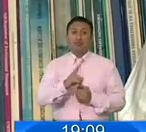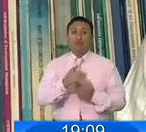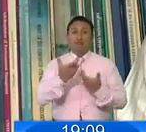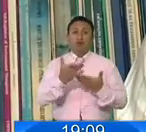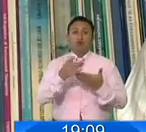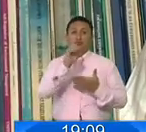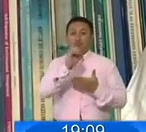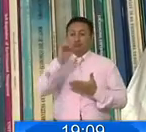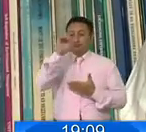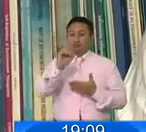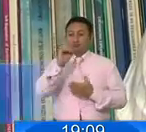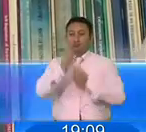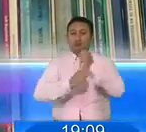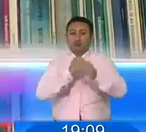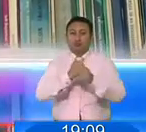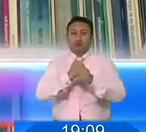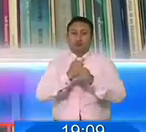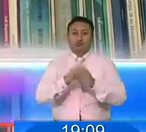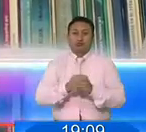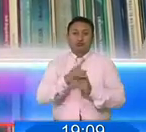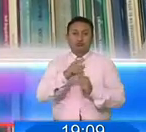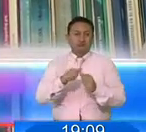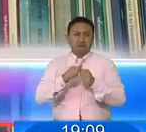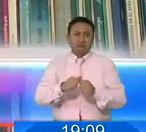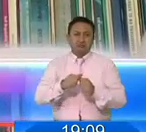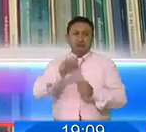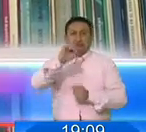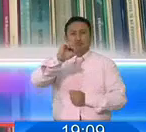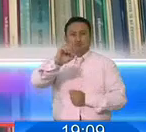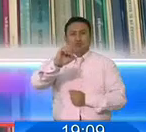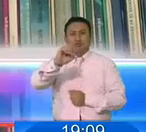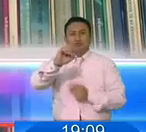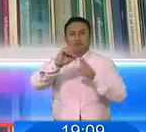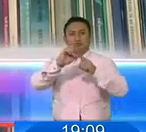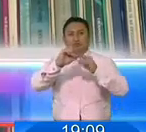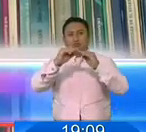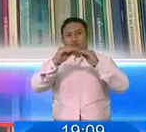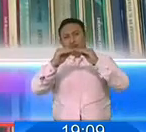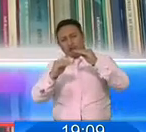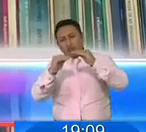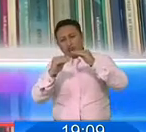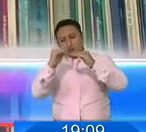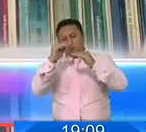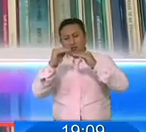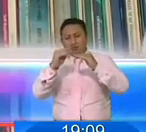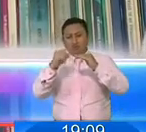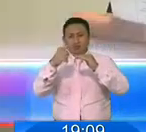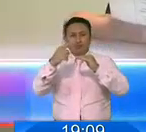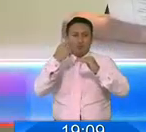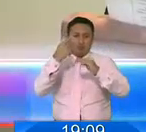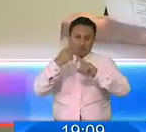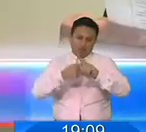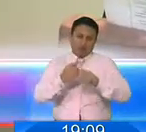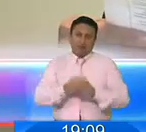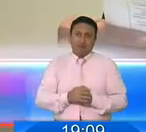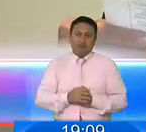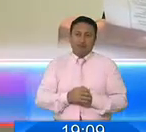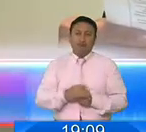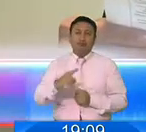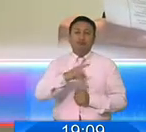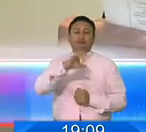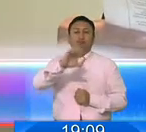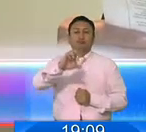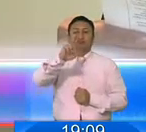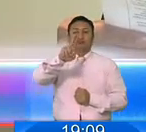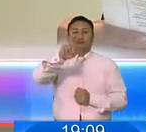hasta son anuales de inflación se mantengan entre 0 un poco por abajo un poco por encima en los próximos meses por su lado que esto indica que